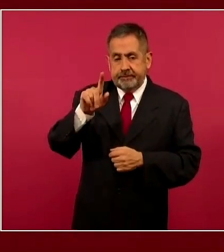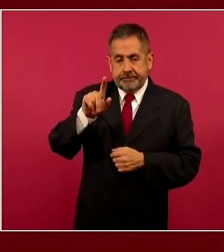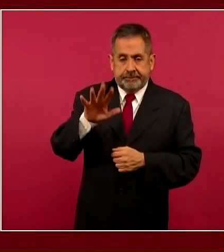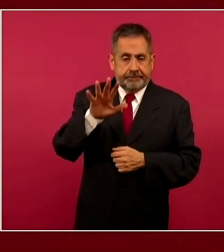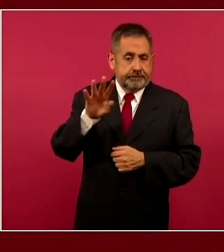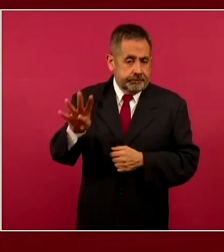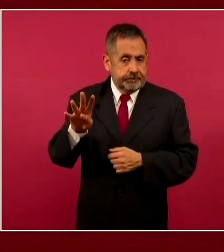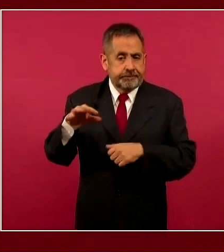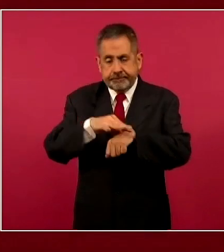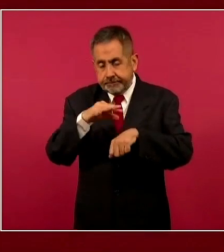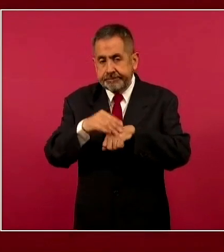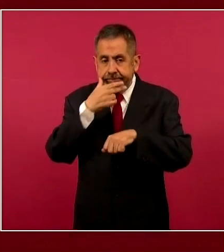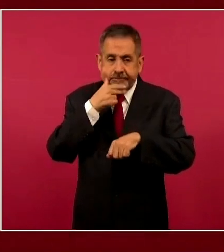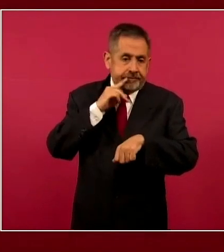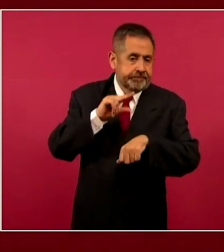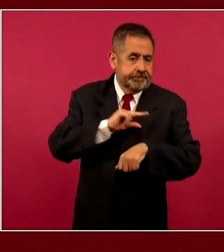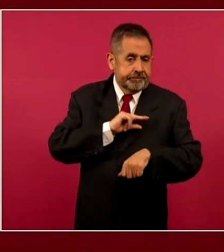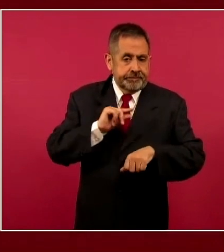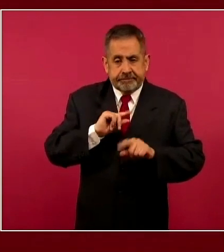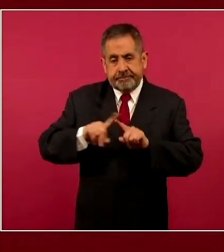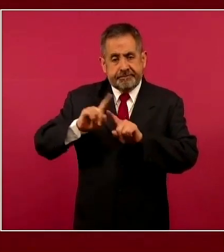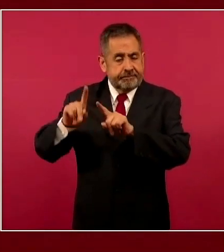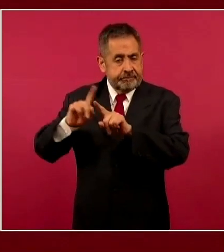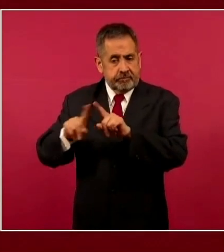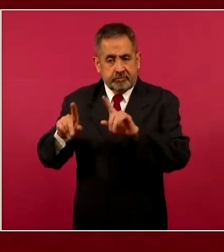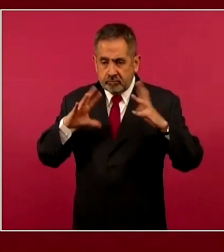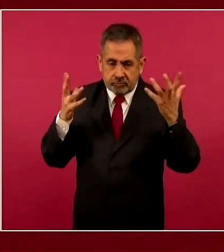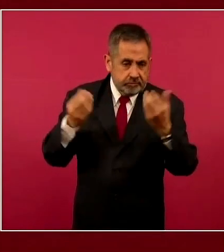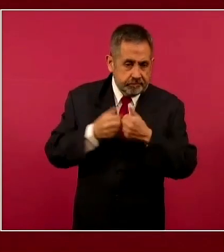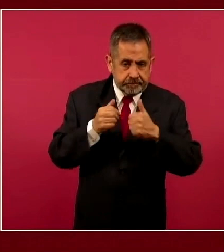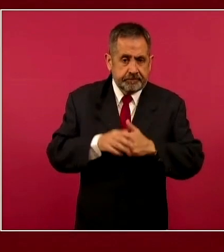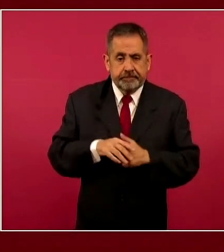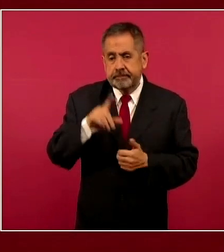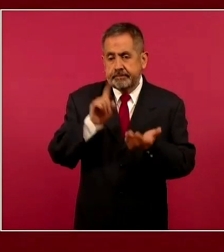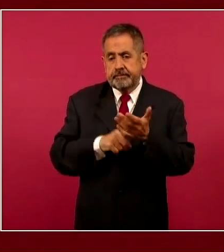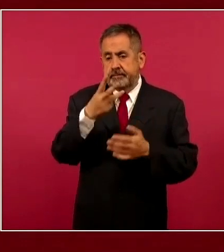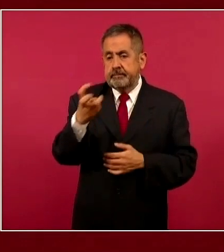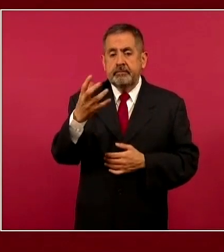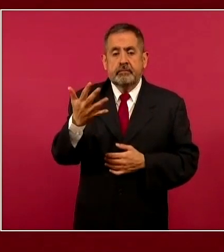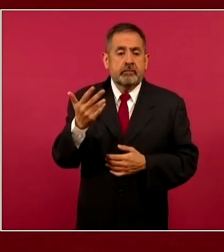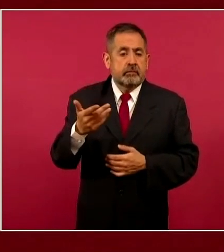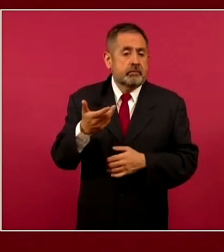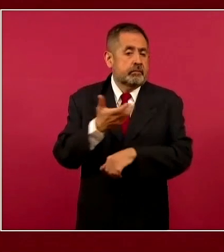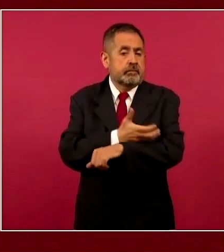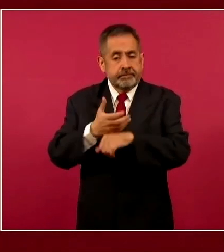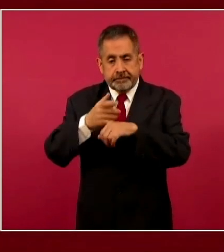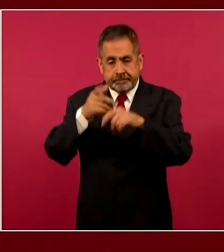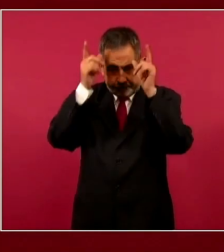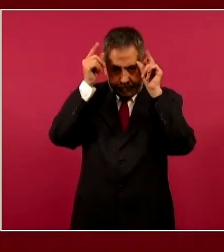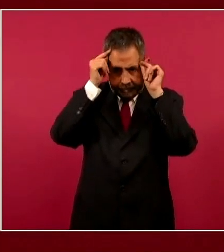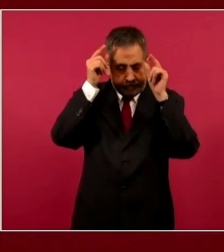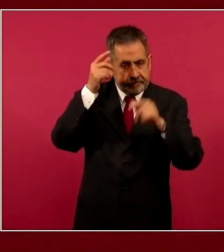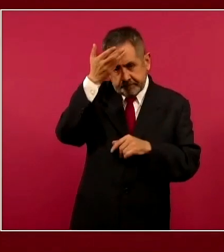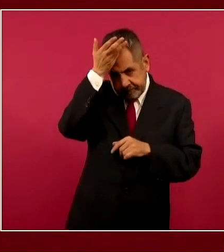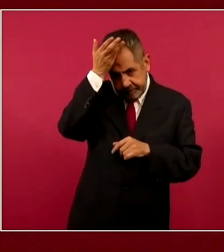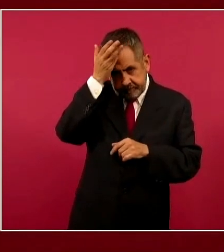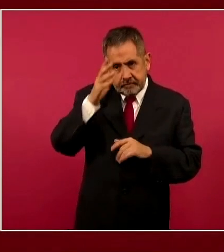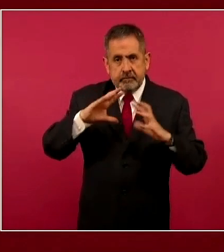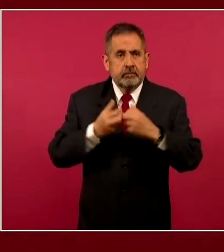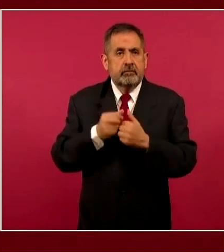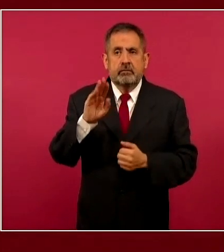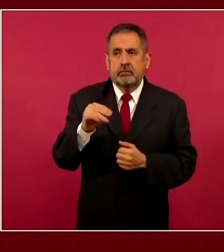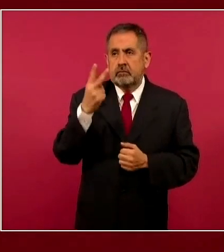médicos especialistas y médicos generales, y 1,350 compañeras y compañeros de enfermería, con un